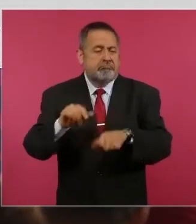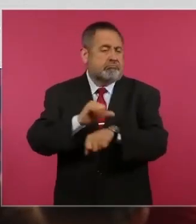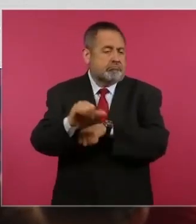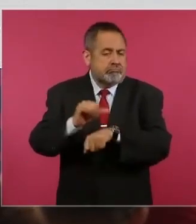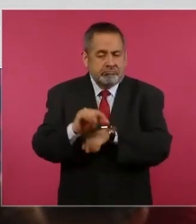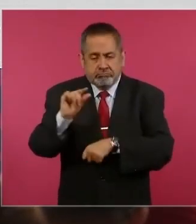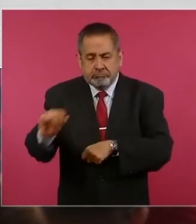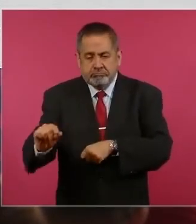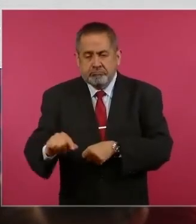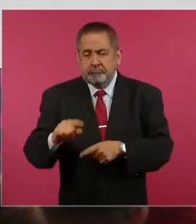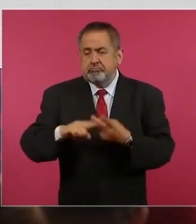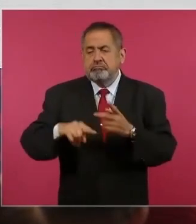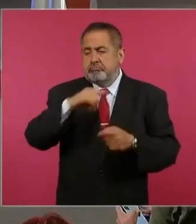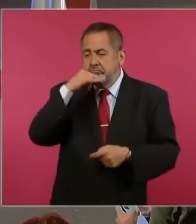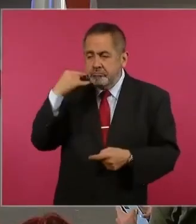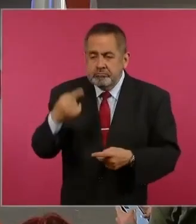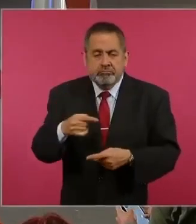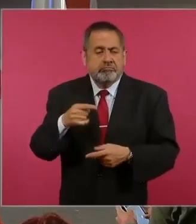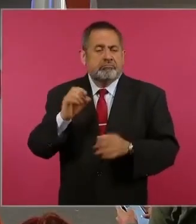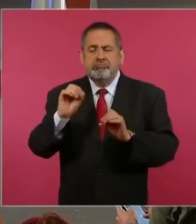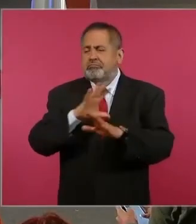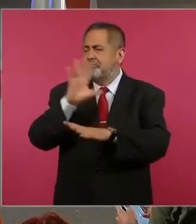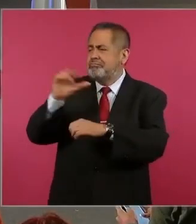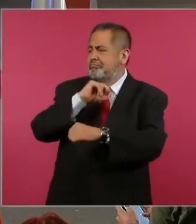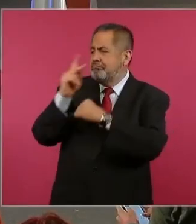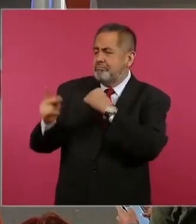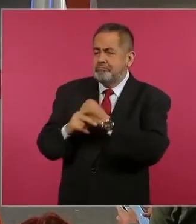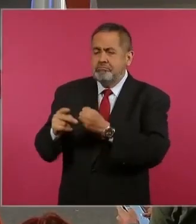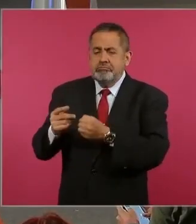Argentina, que en Chile, que en cualquier país.